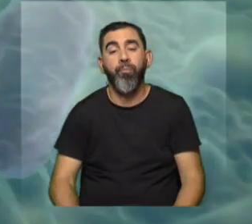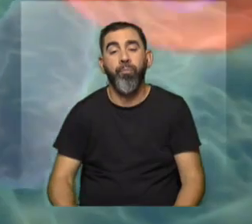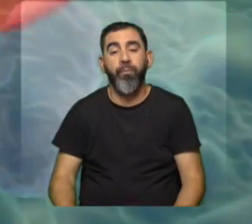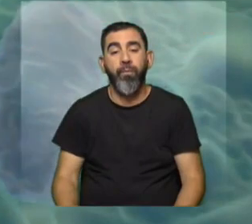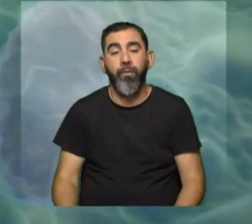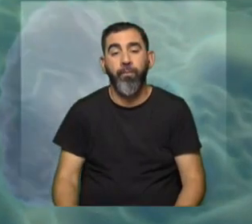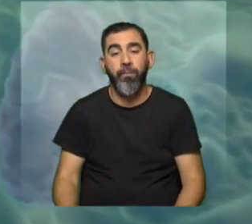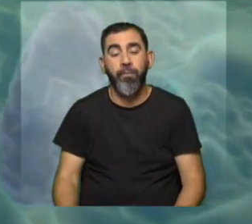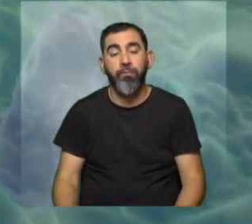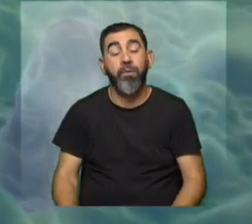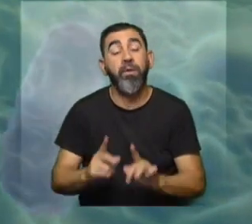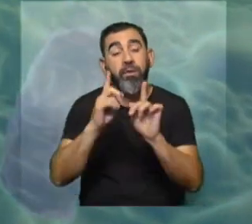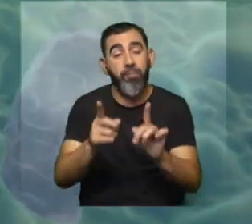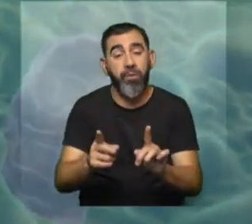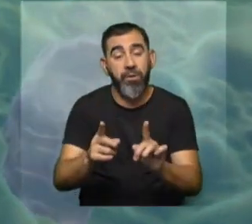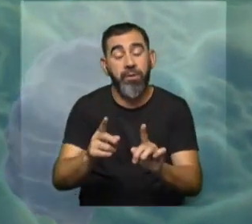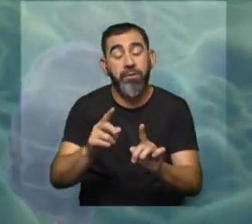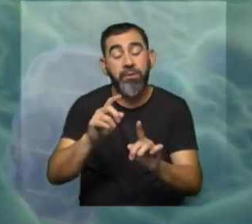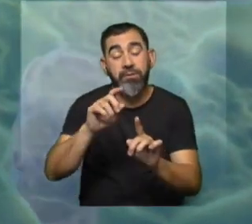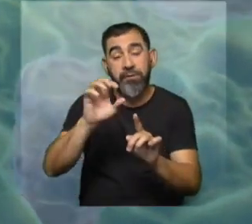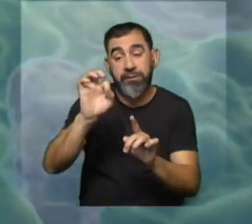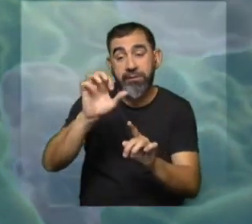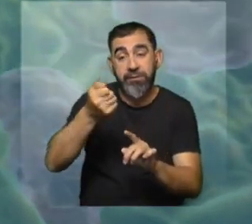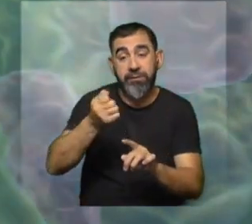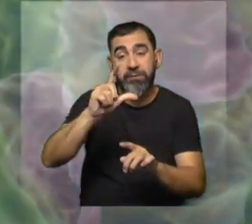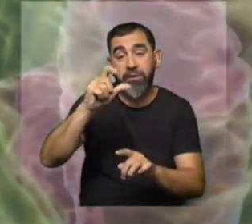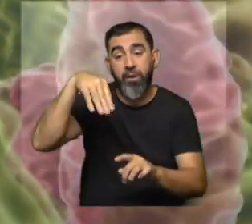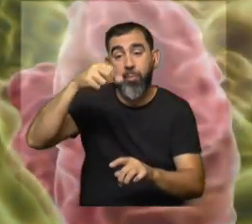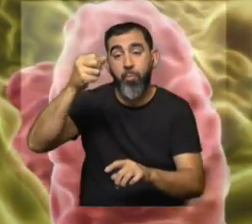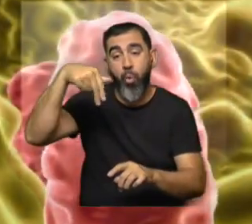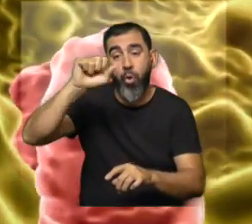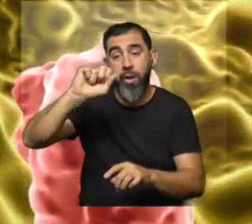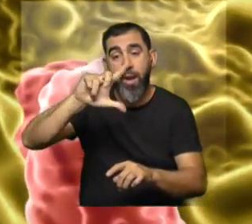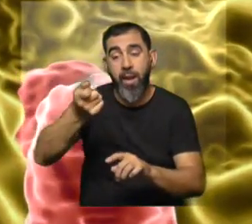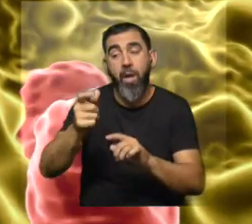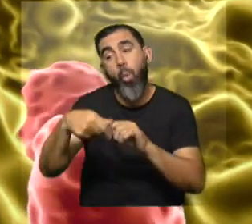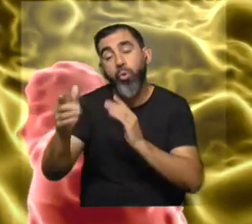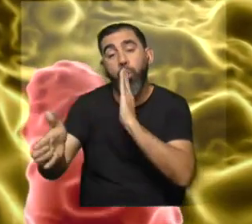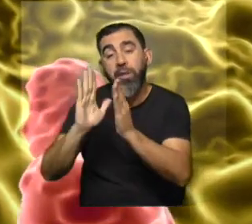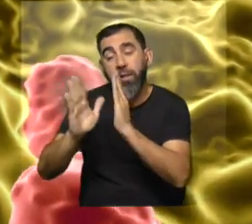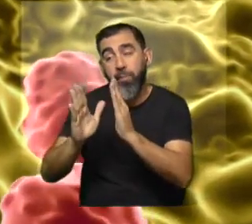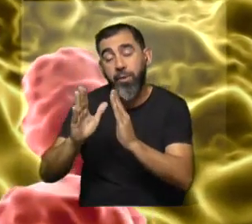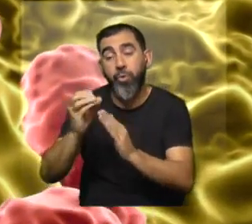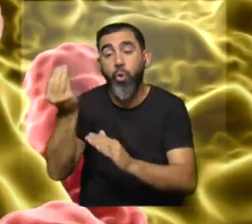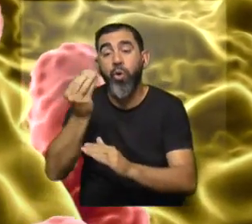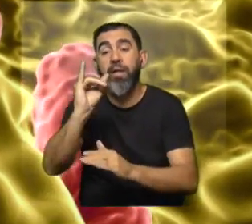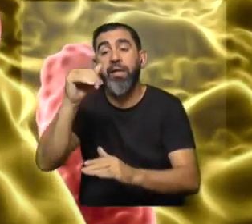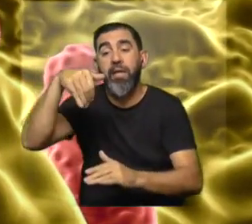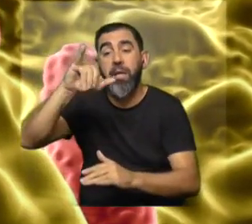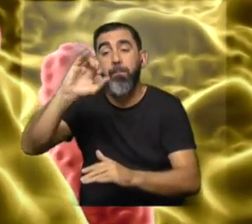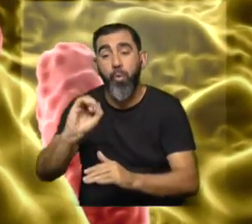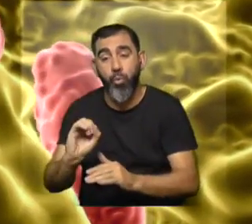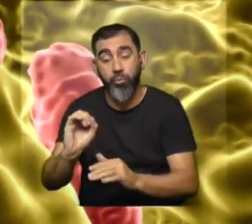Por otra parte, también utilizamos salmonela como terapia neoadyuvante en el caso de quimioterapia, y